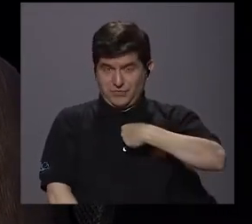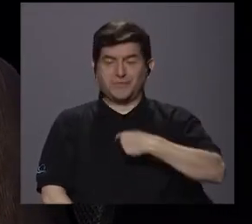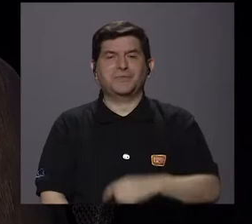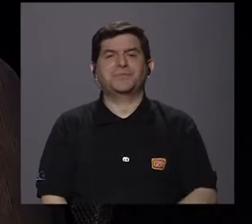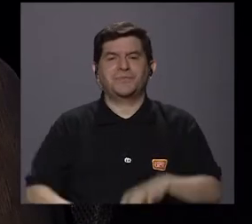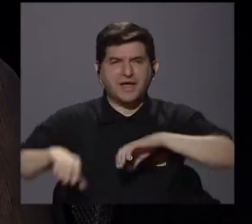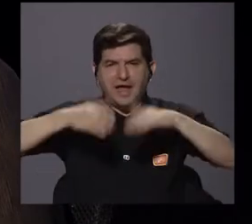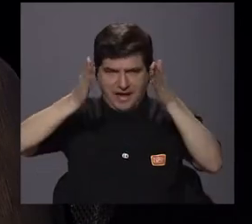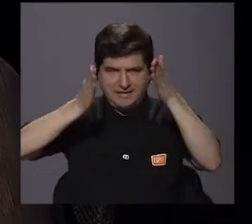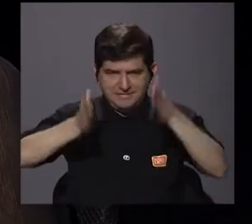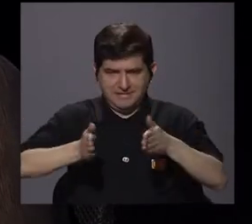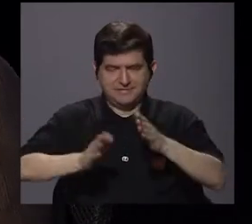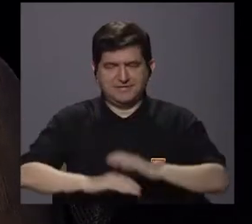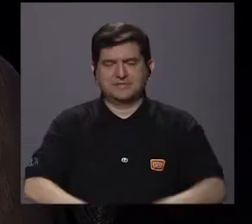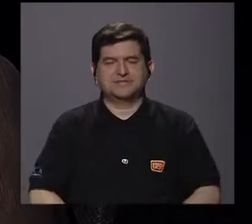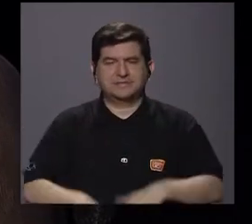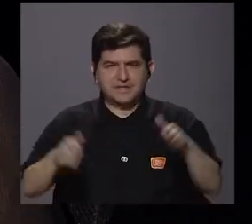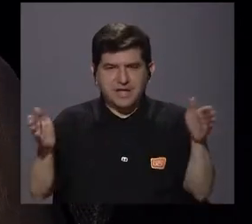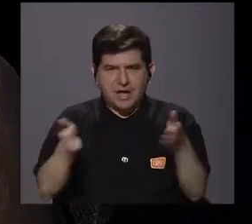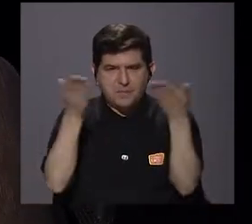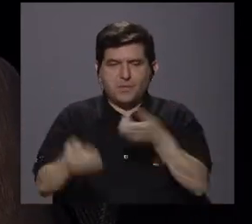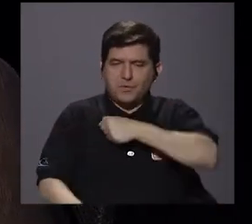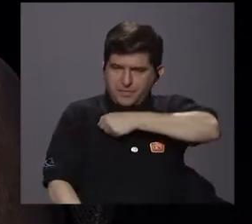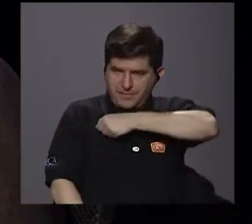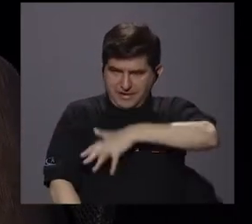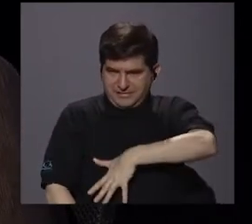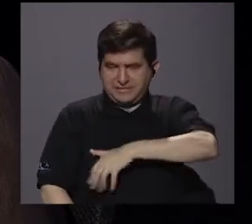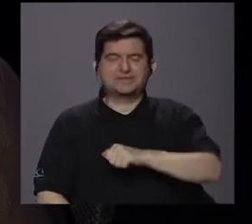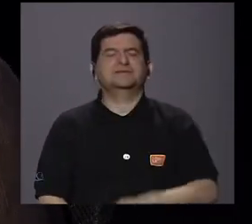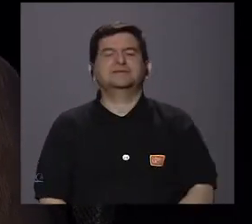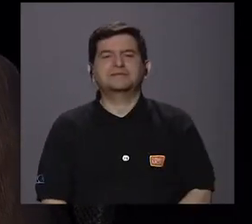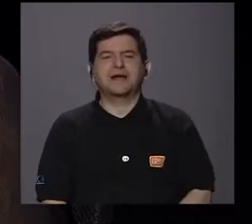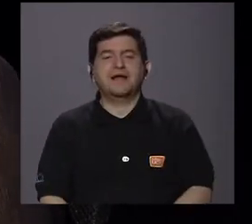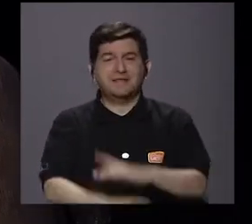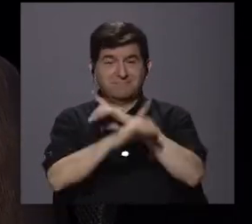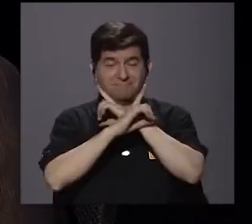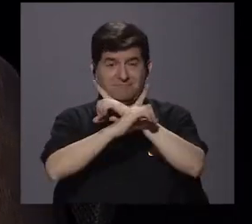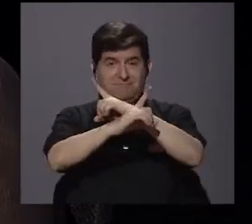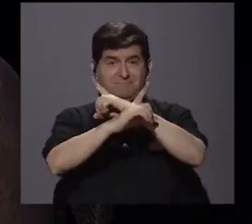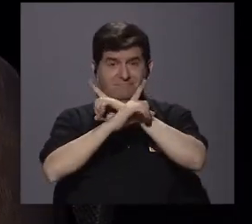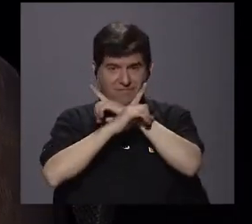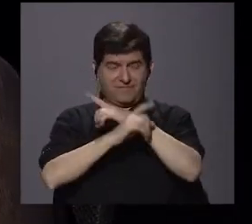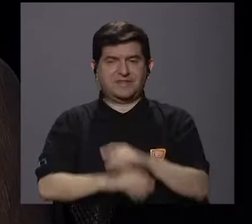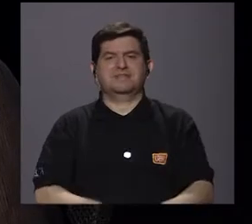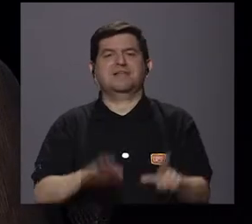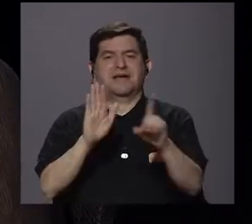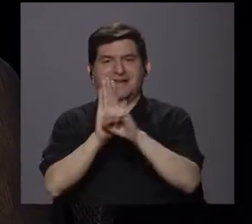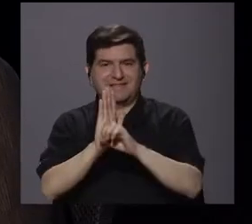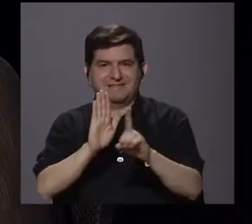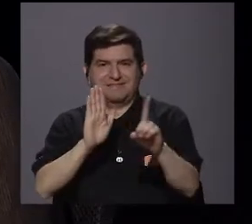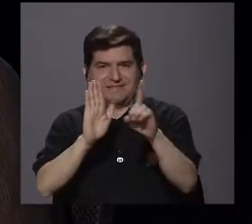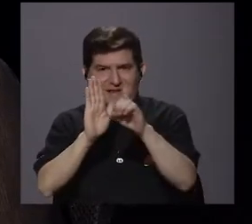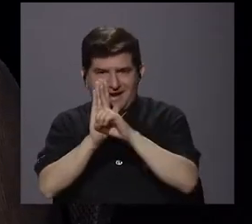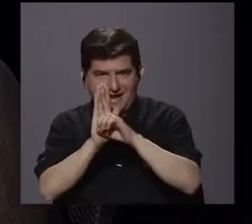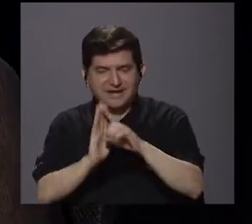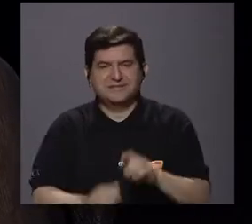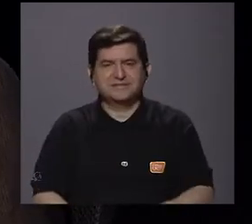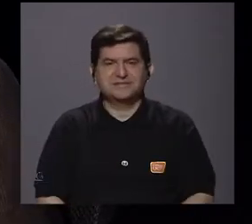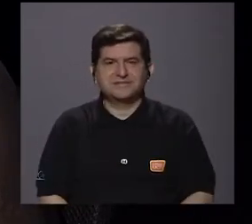una activista pro-palestina que defiende los derechos